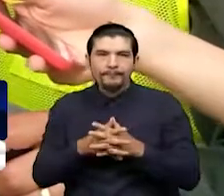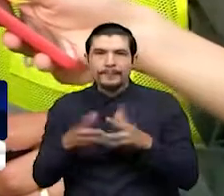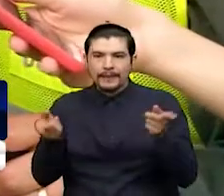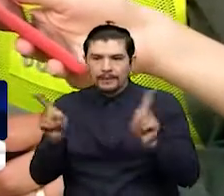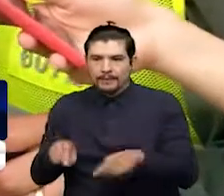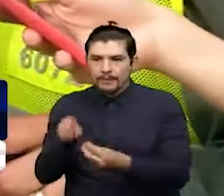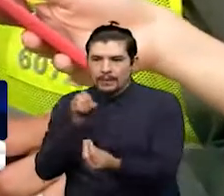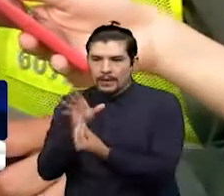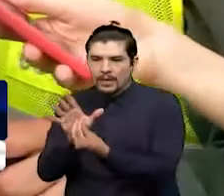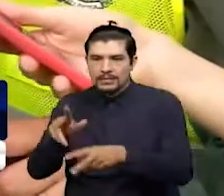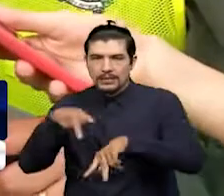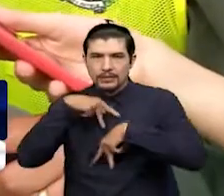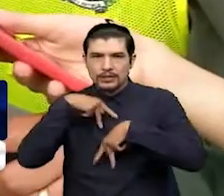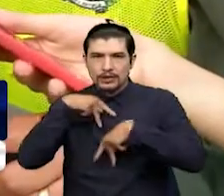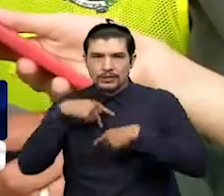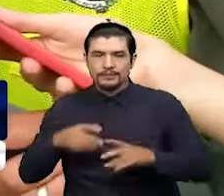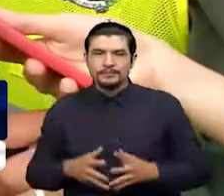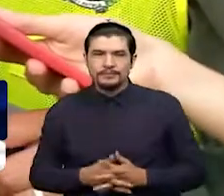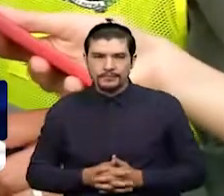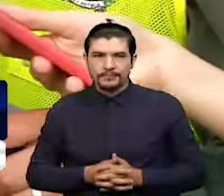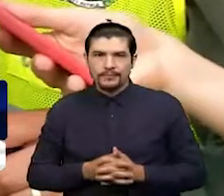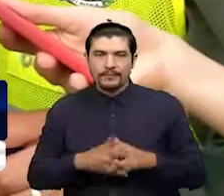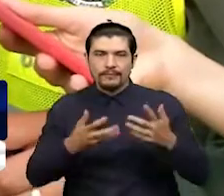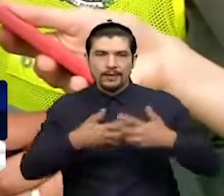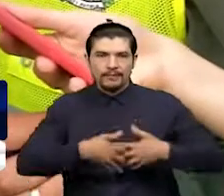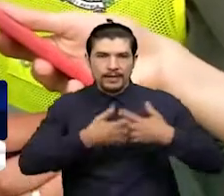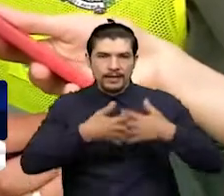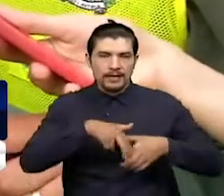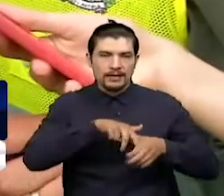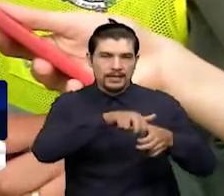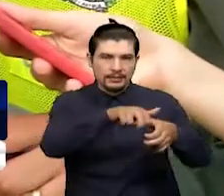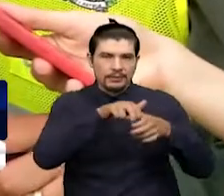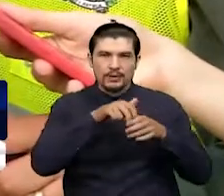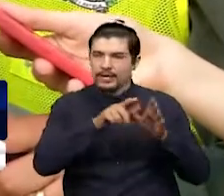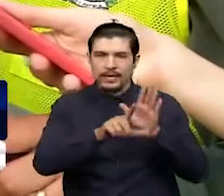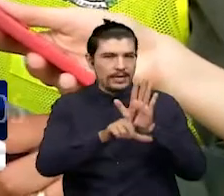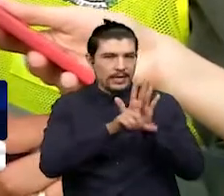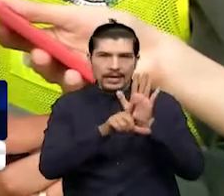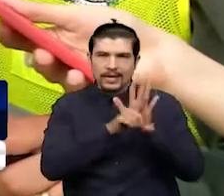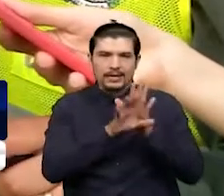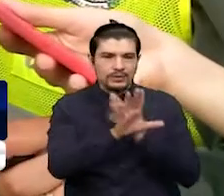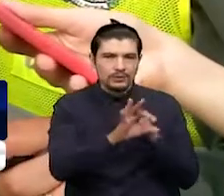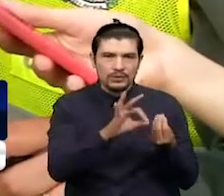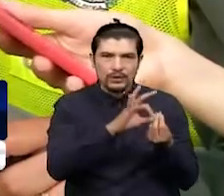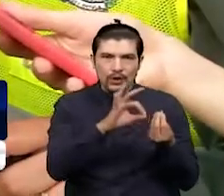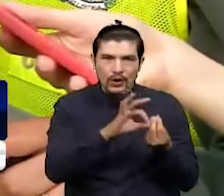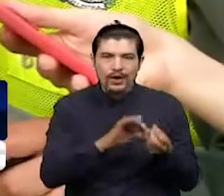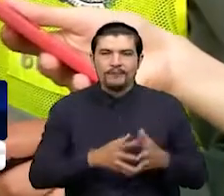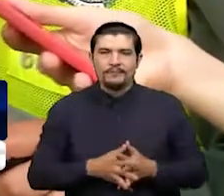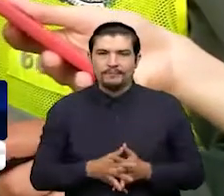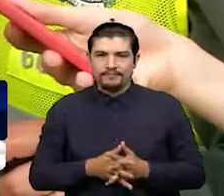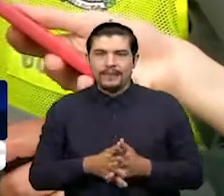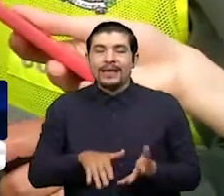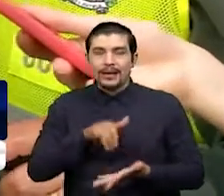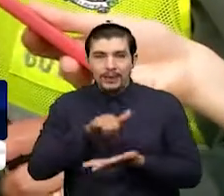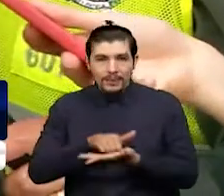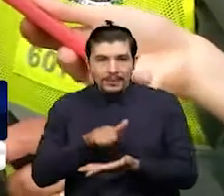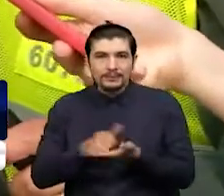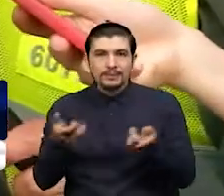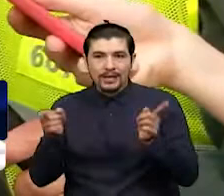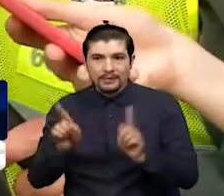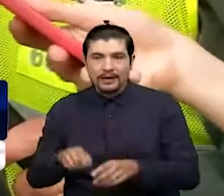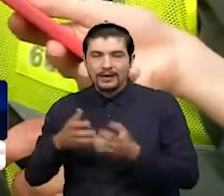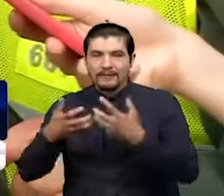personales fabricación tráfico y porte de estupefacientes así como el de